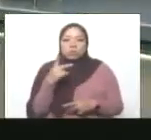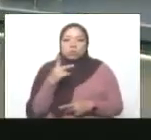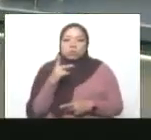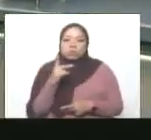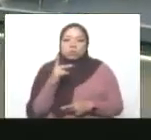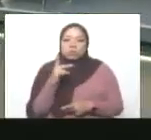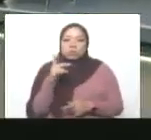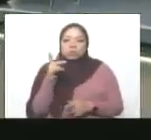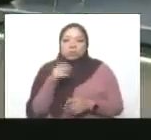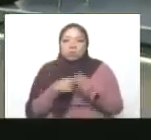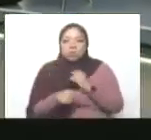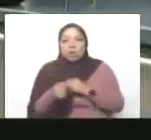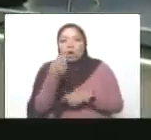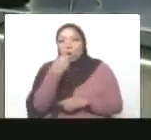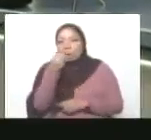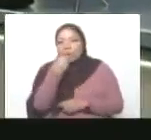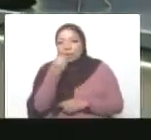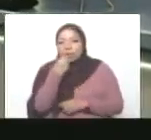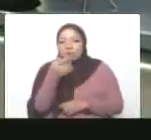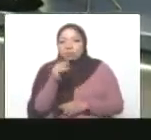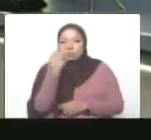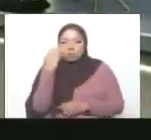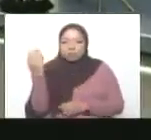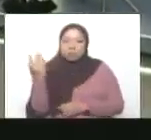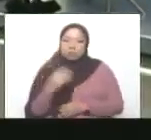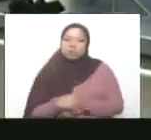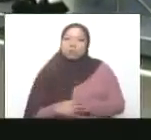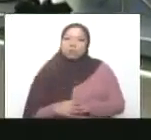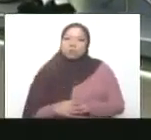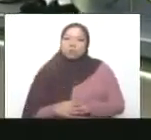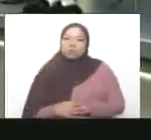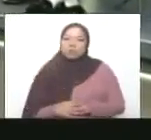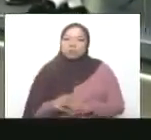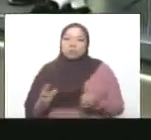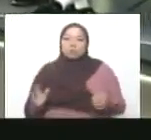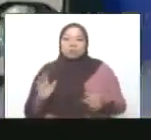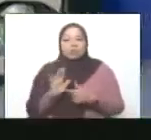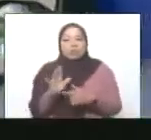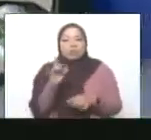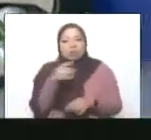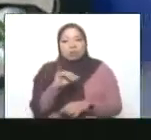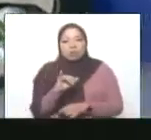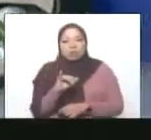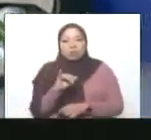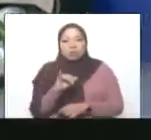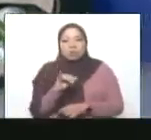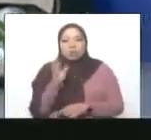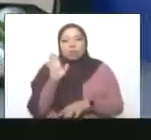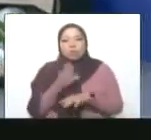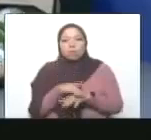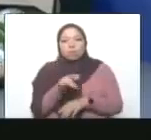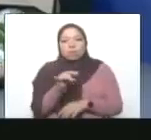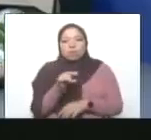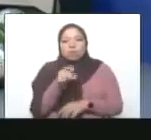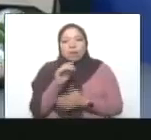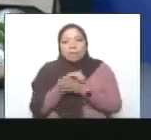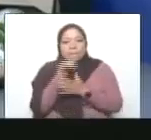y pare alimento. ¿Qué tienes ahí, Julio César? Esto es una muestra, mi comandante, de porque